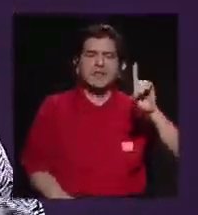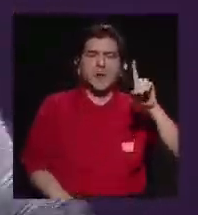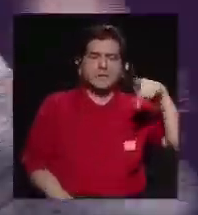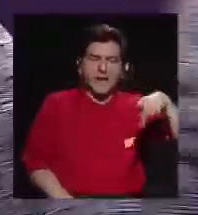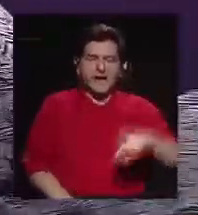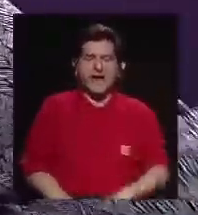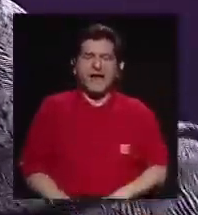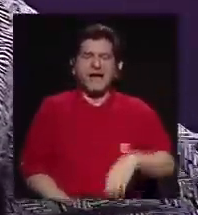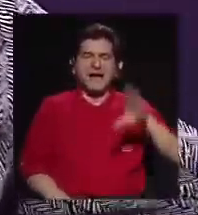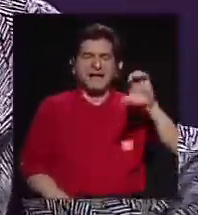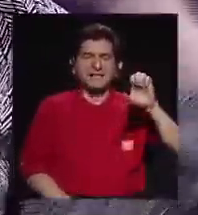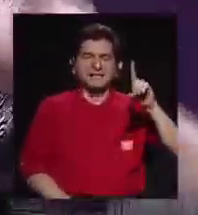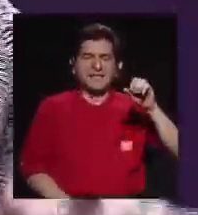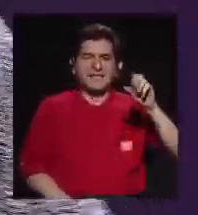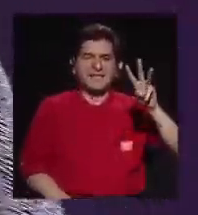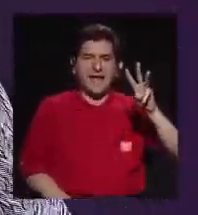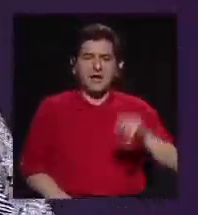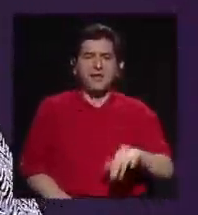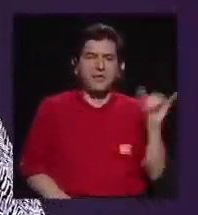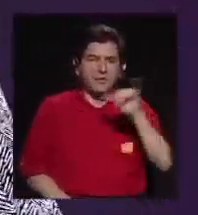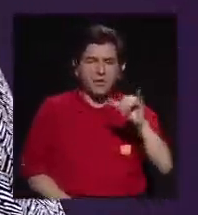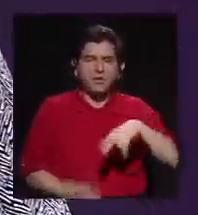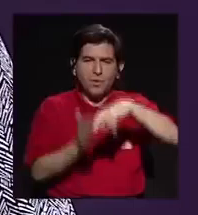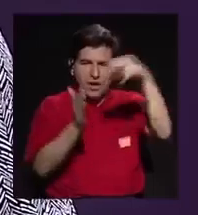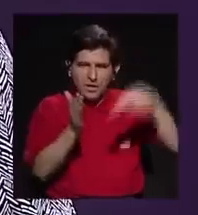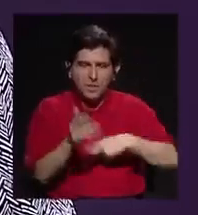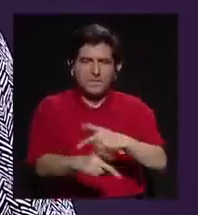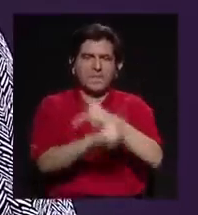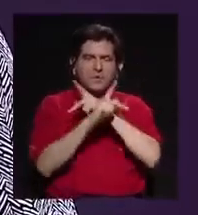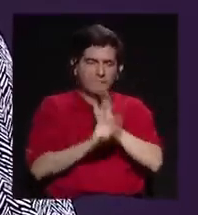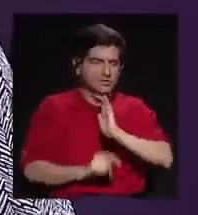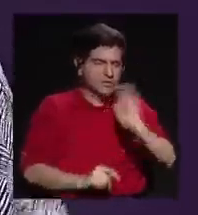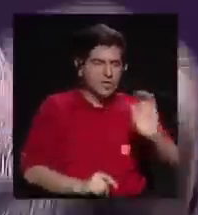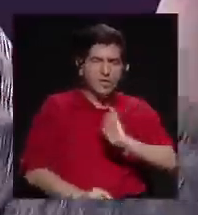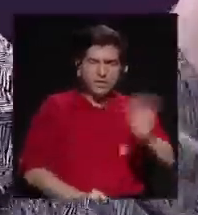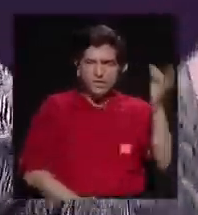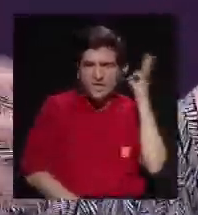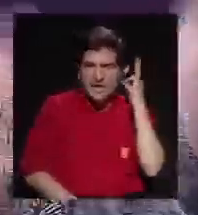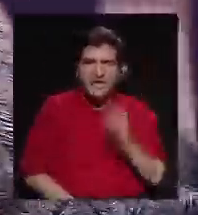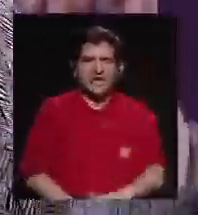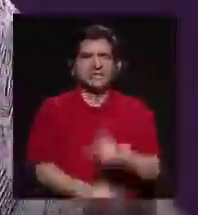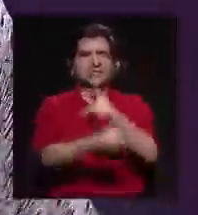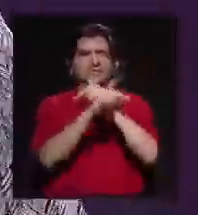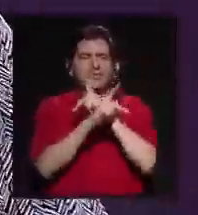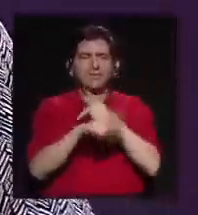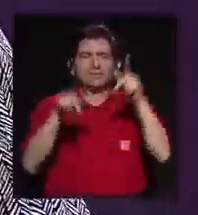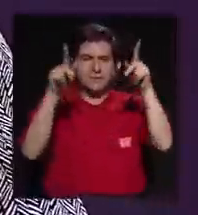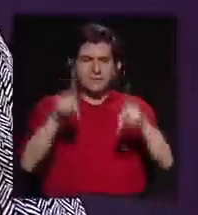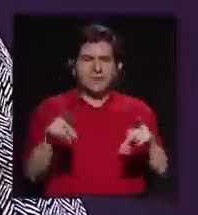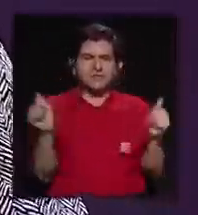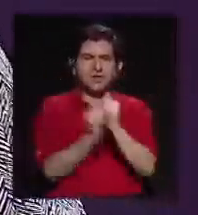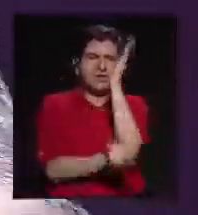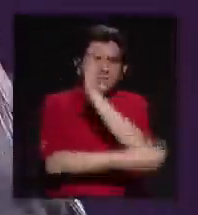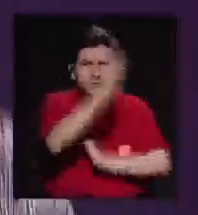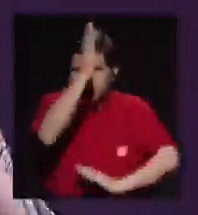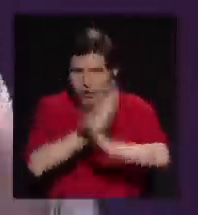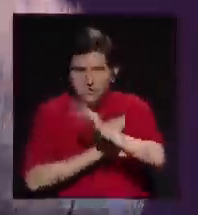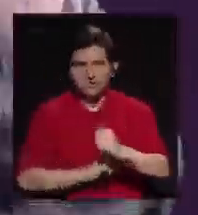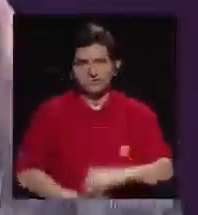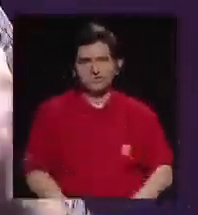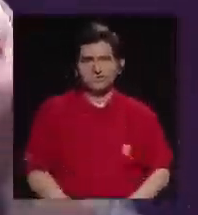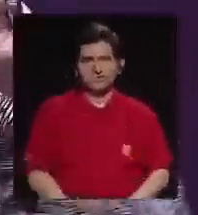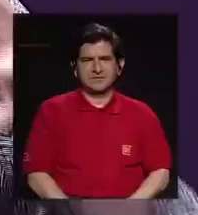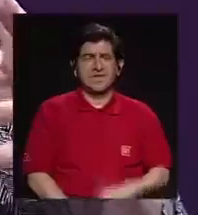convención CEDAW, tenemos convención también de protección a los niños y las niñas, protección para las personas con discapacidad. Es